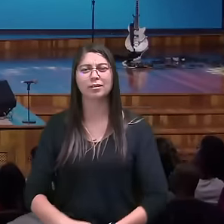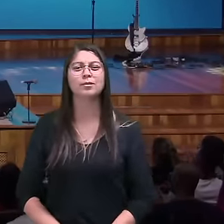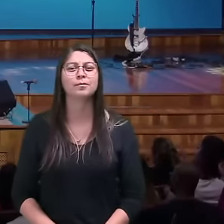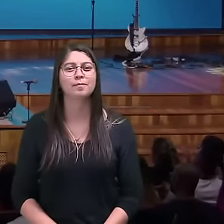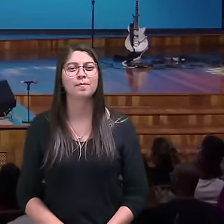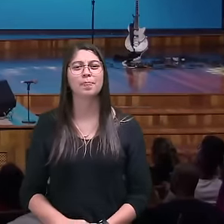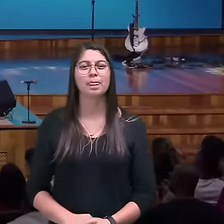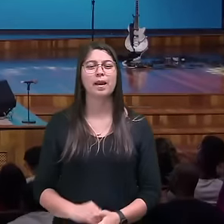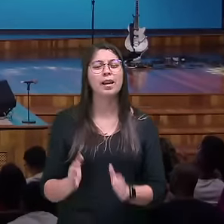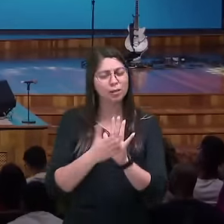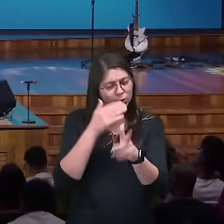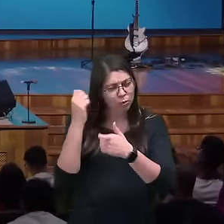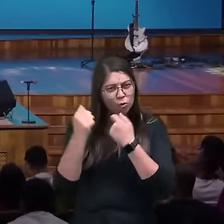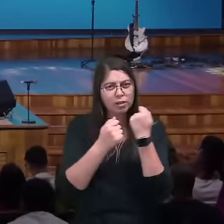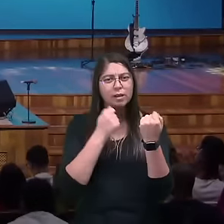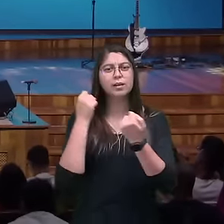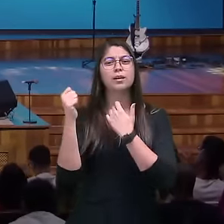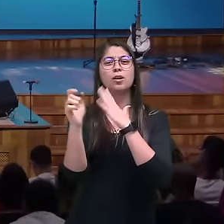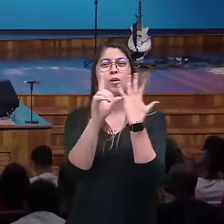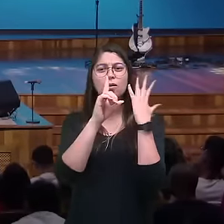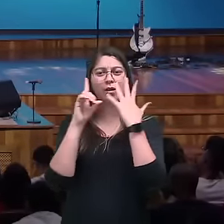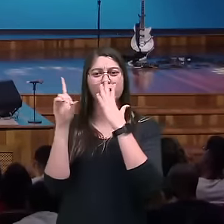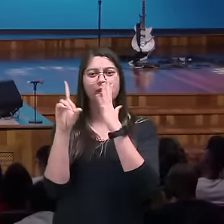¡Sí! Aleluya.